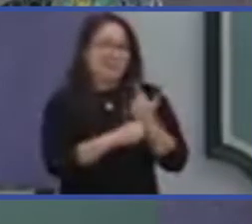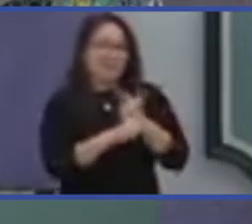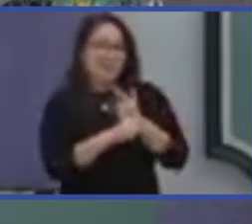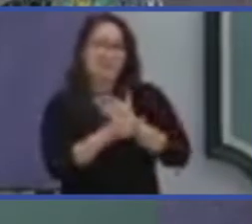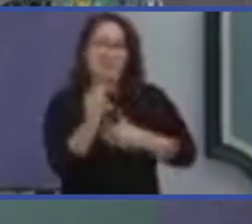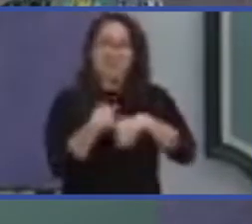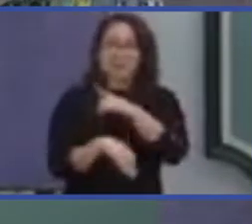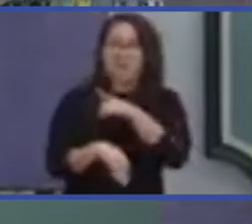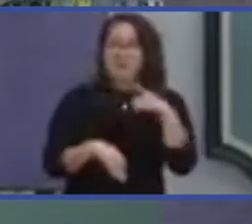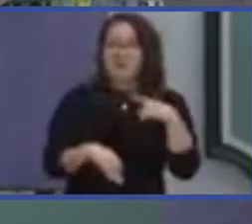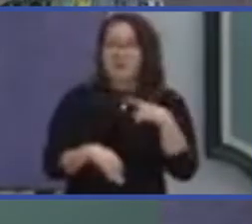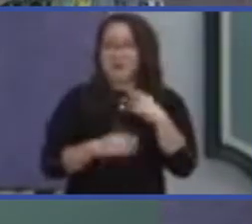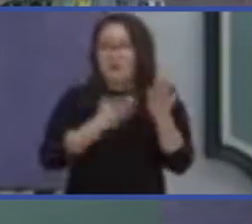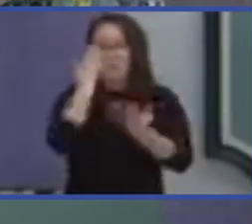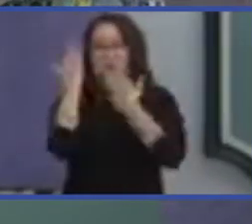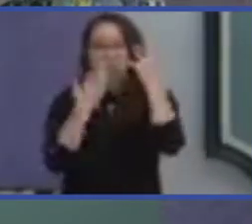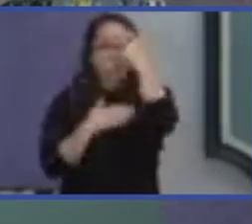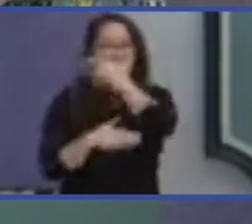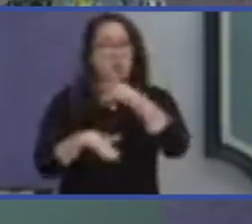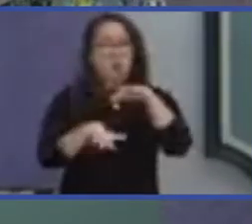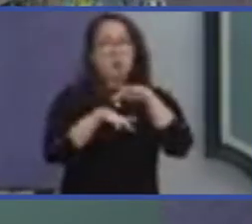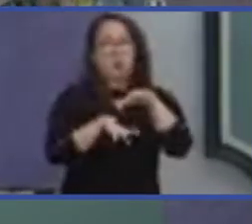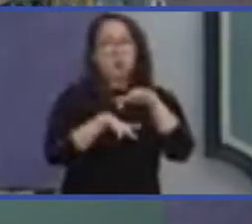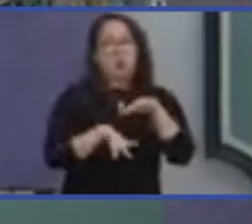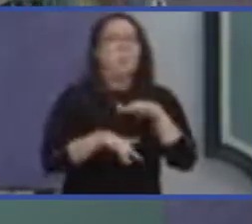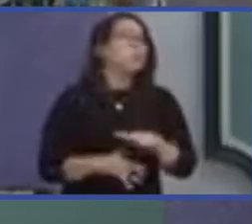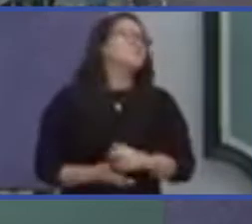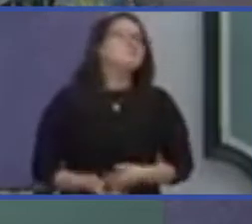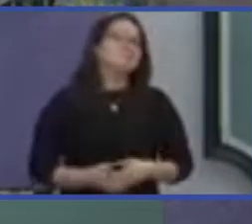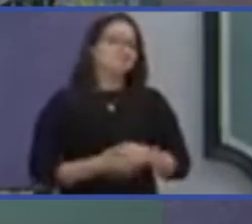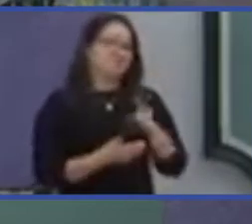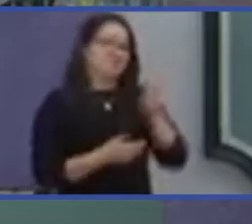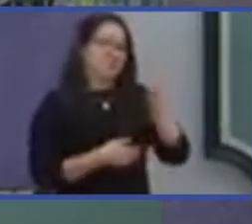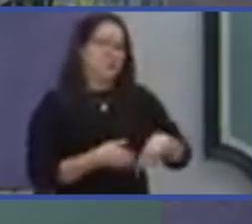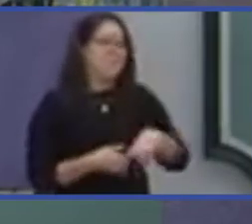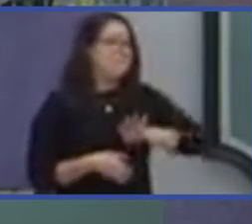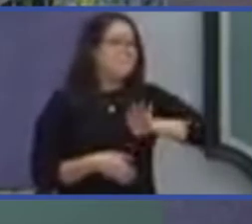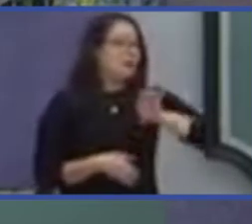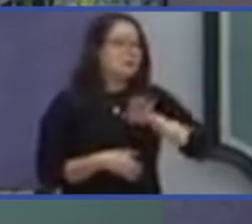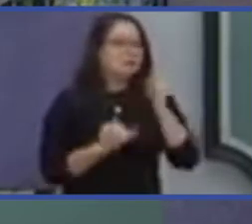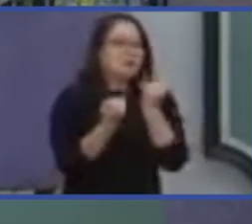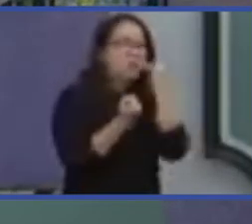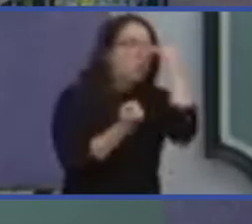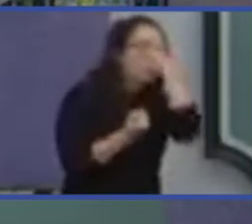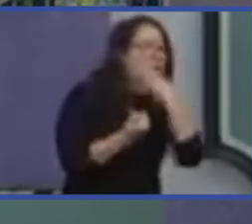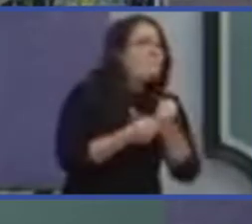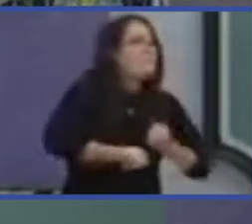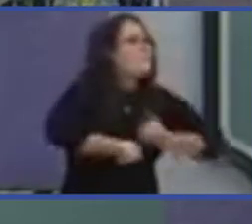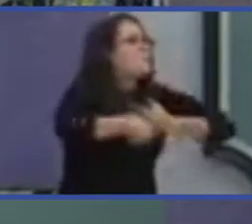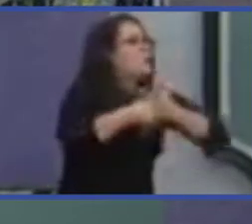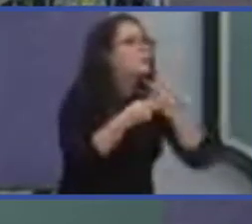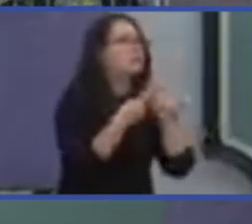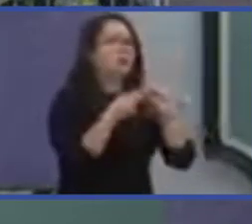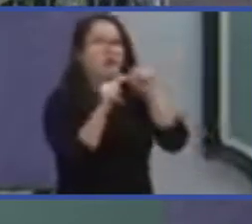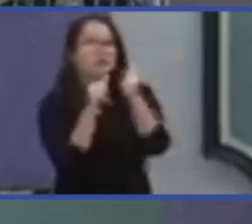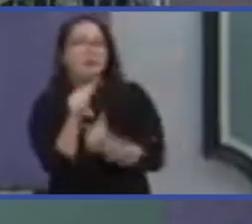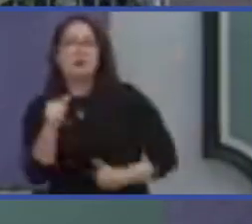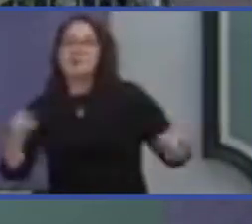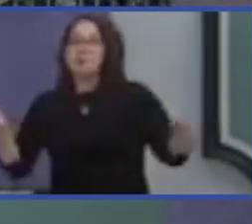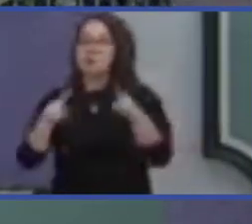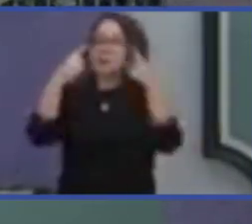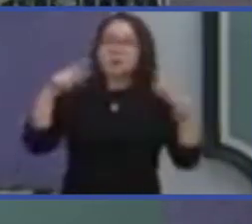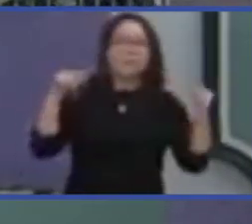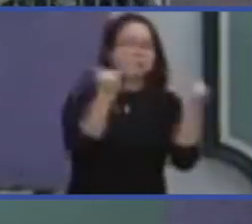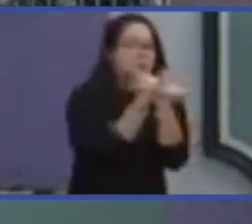de una belleza increíble a uno le da la misma sensación de belleza que la poesía que el arte y que la música que por cierto